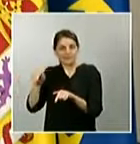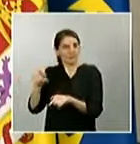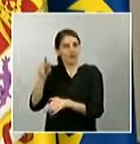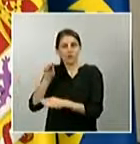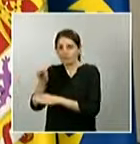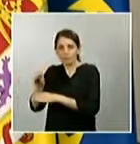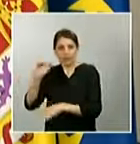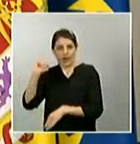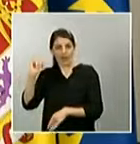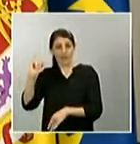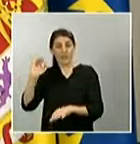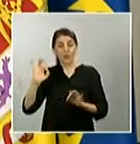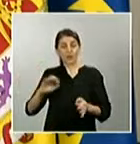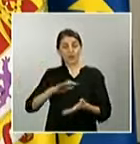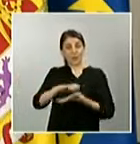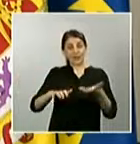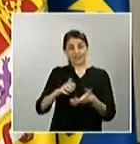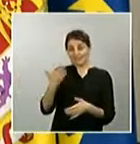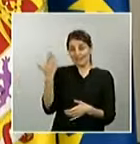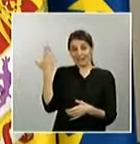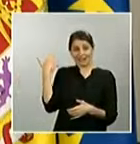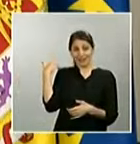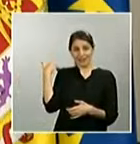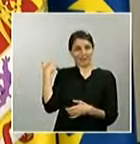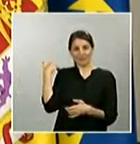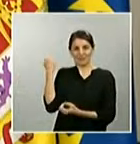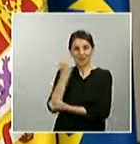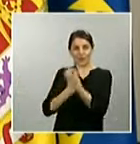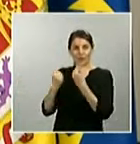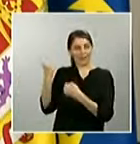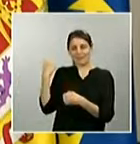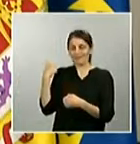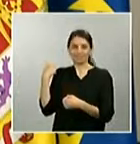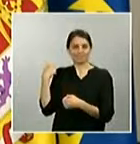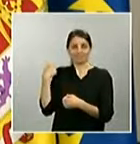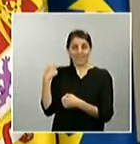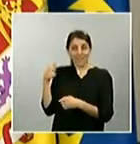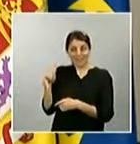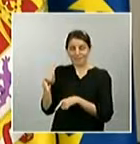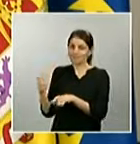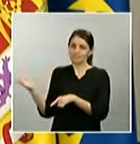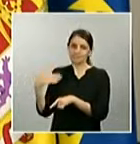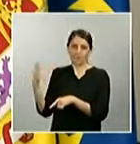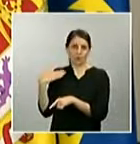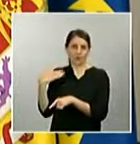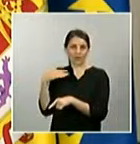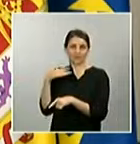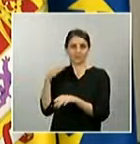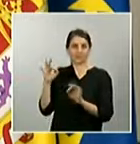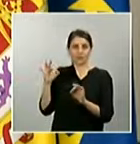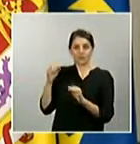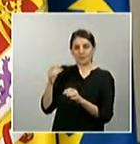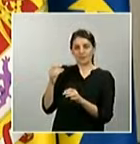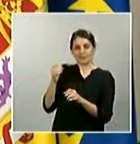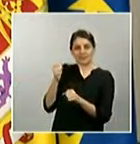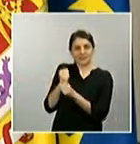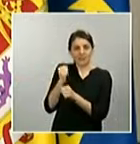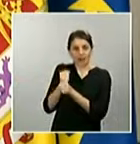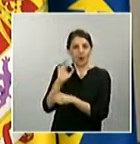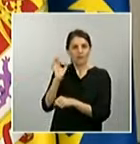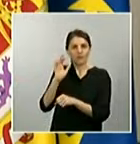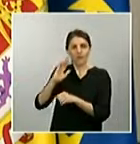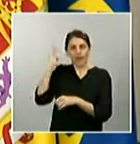caídas en el año 2009 las caídas que se produjeron de intensidad similar aunque más dilatada en varios meses